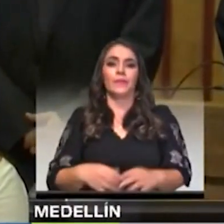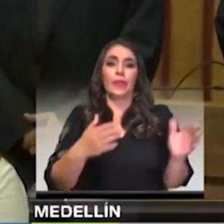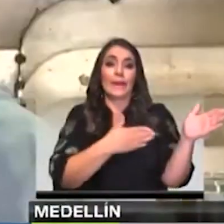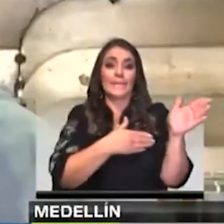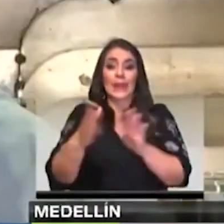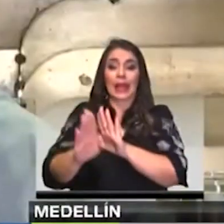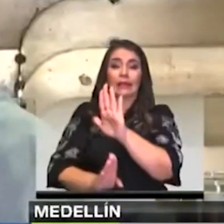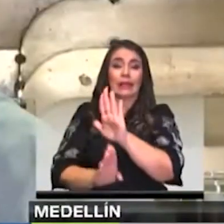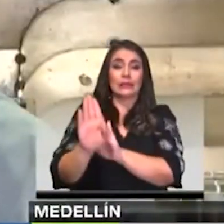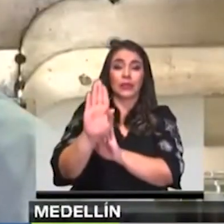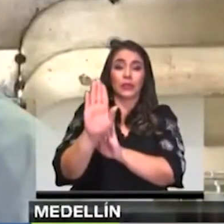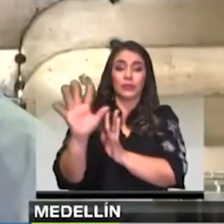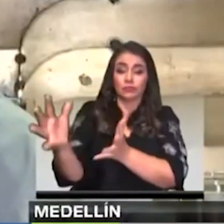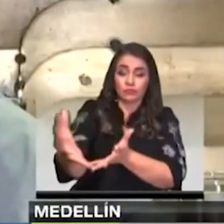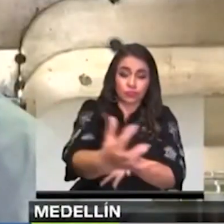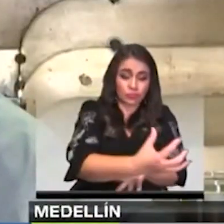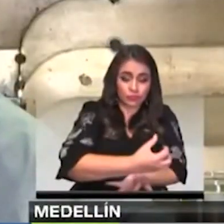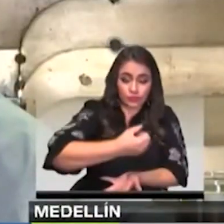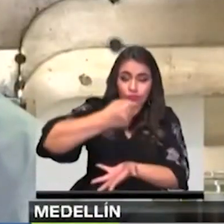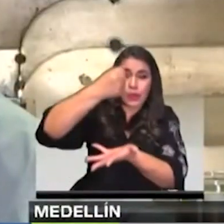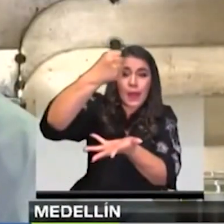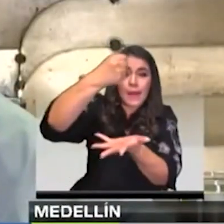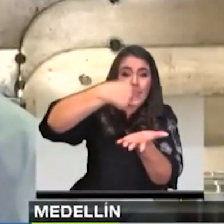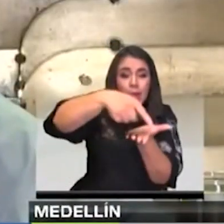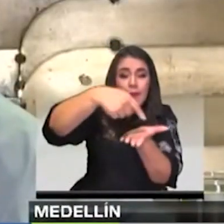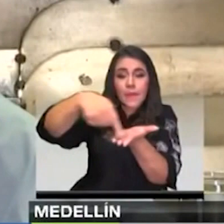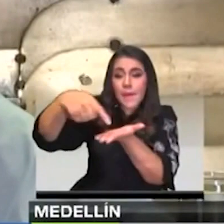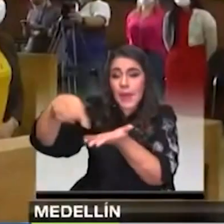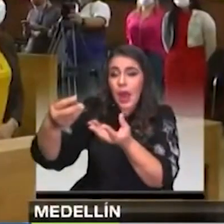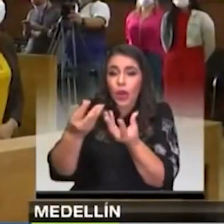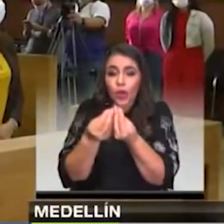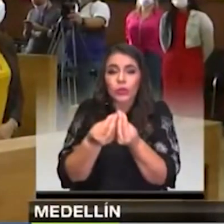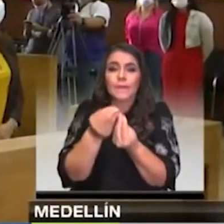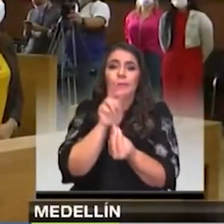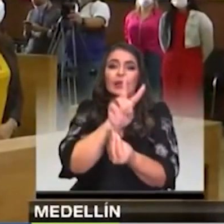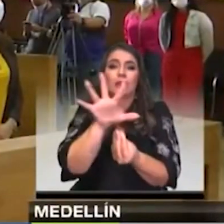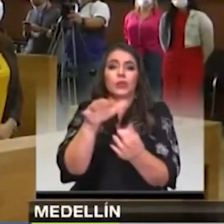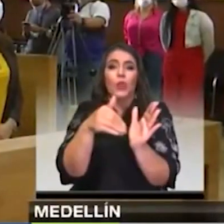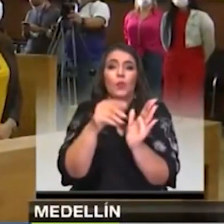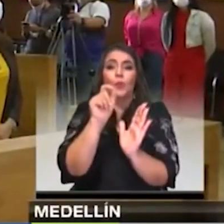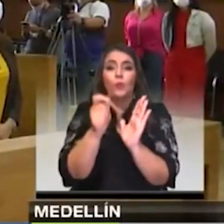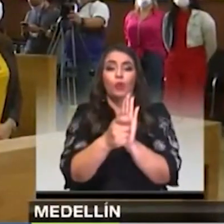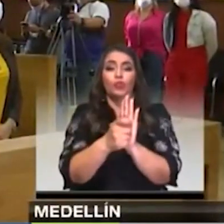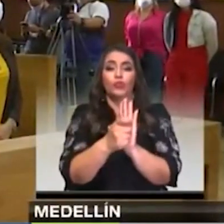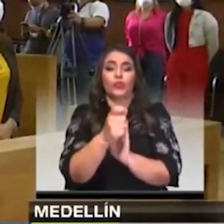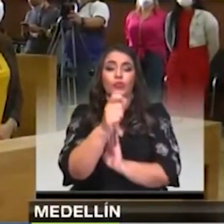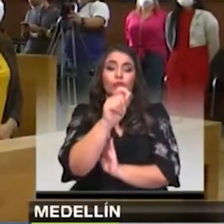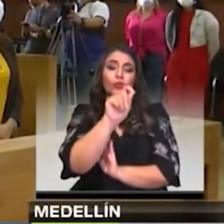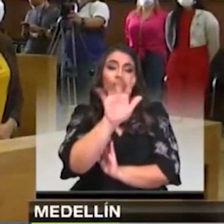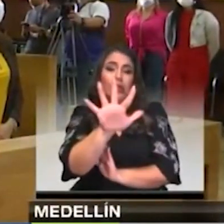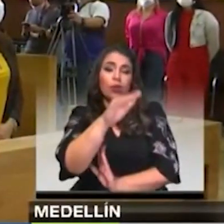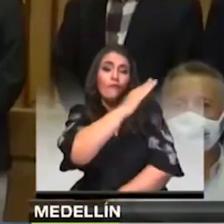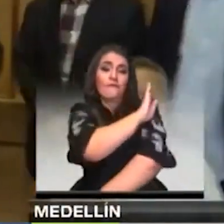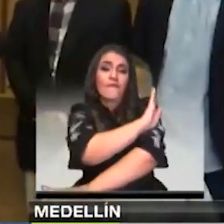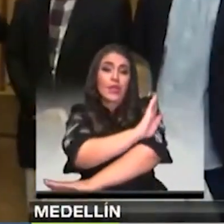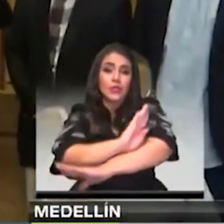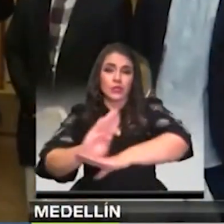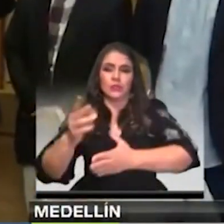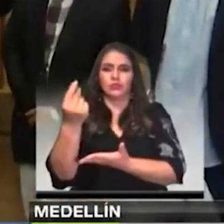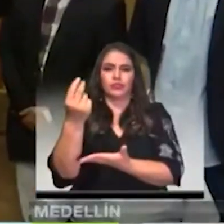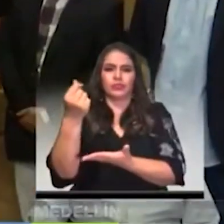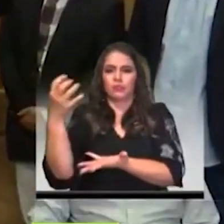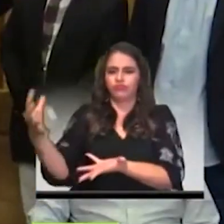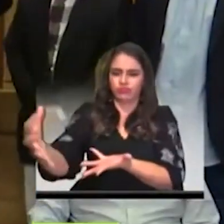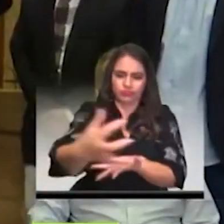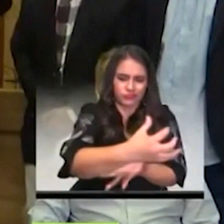desarrollo quedó estimada en 25.5 billones de pesos, cifra histórica para nuestro departamento, dentro de la cual se destaca